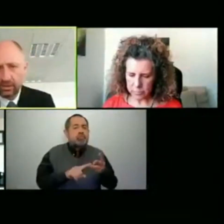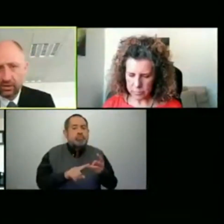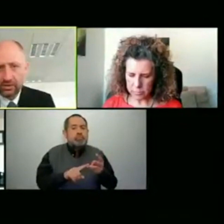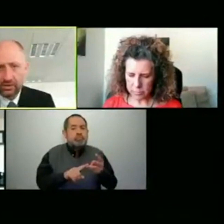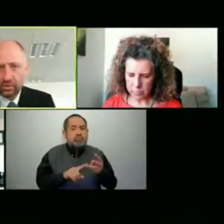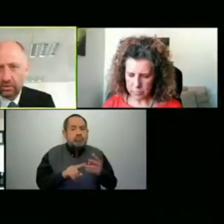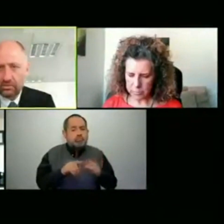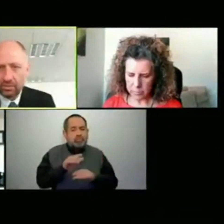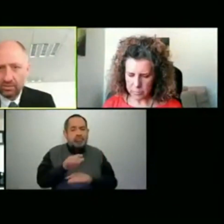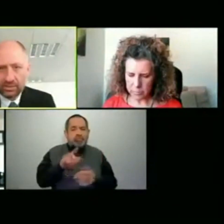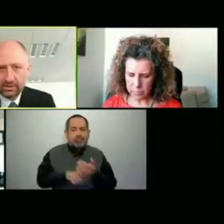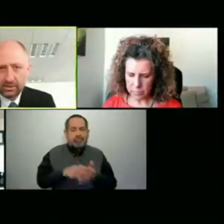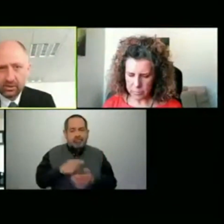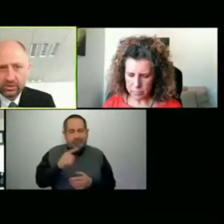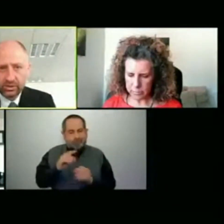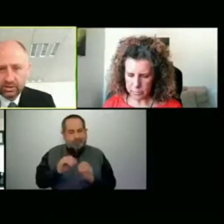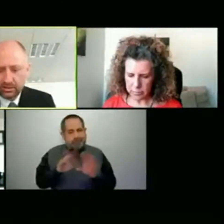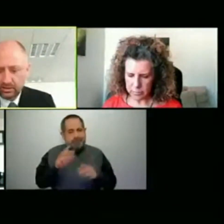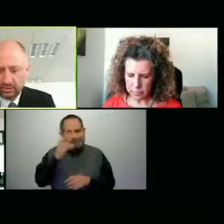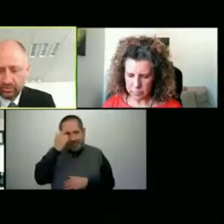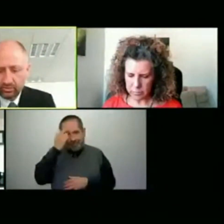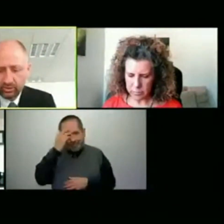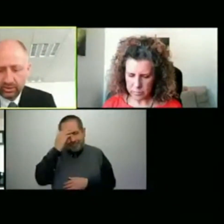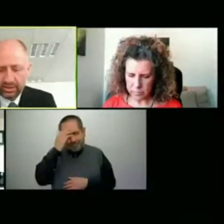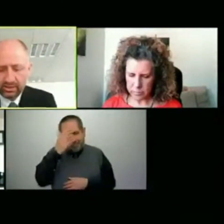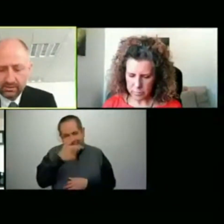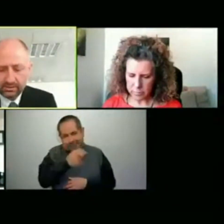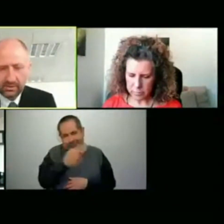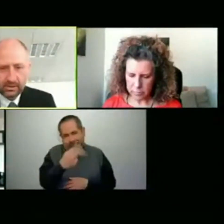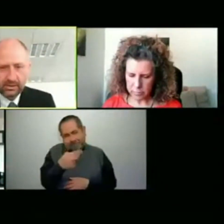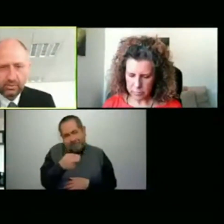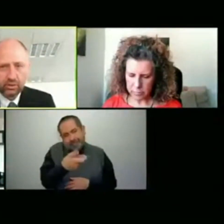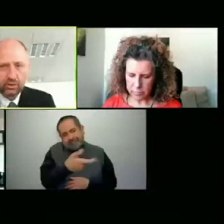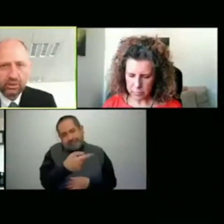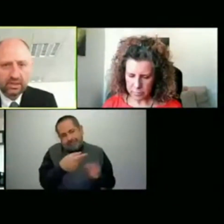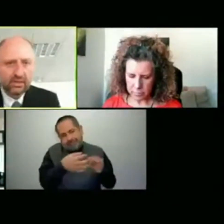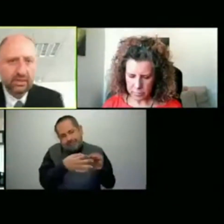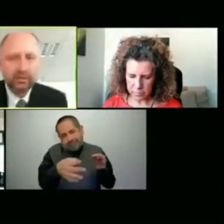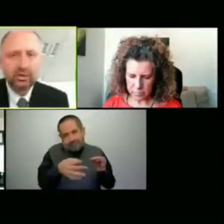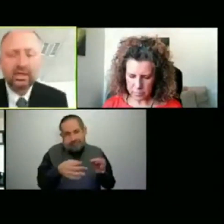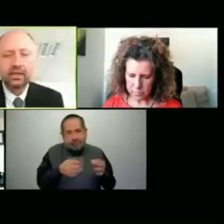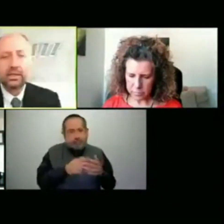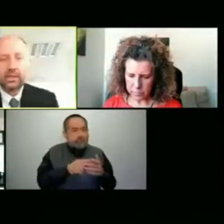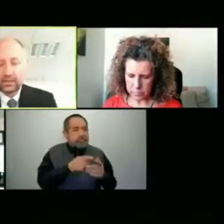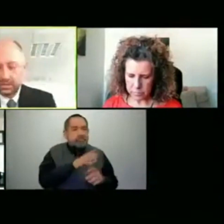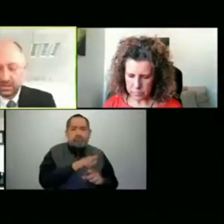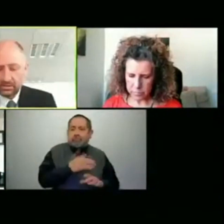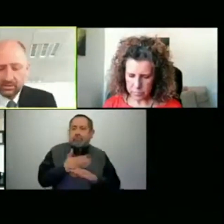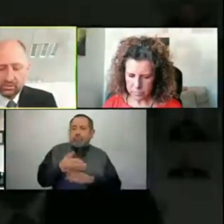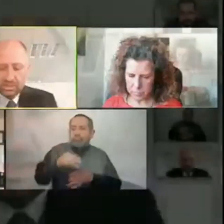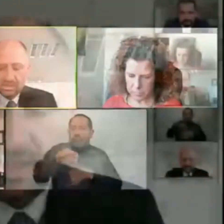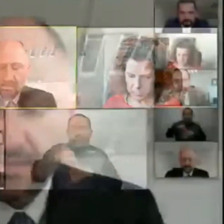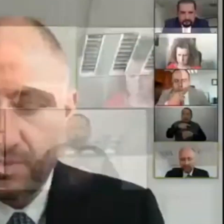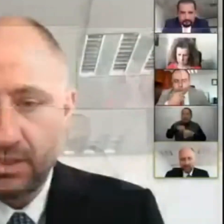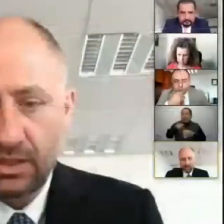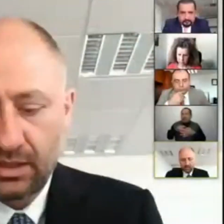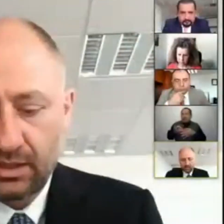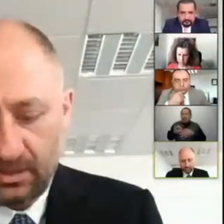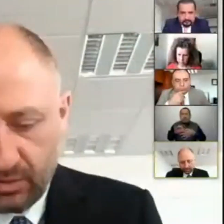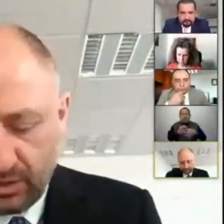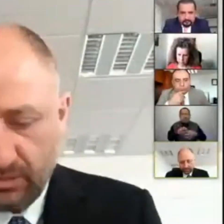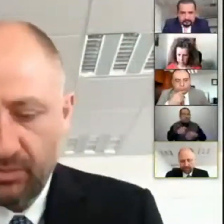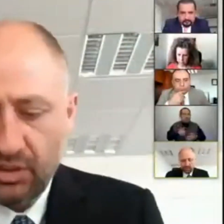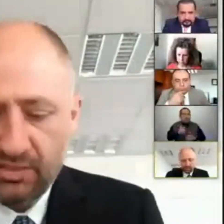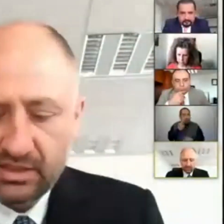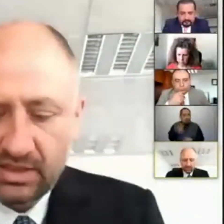un llamamiento a votar a favor o en contra de alguna opción política, tampoco que se presente alguna plataforma electoral que pudiera afectar